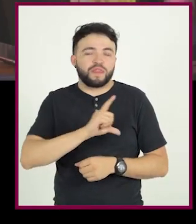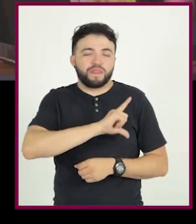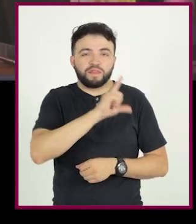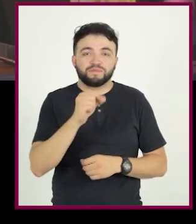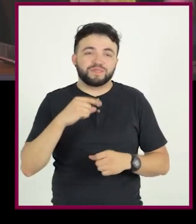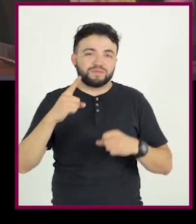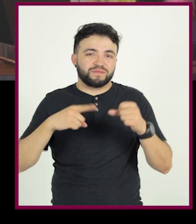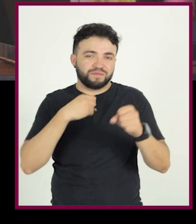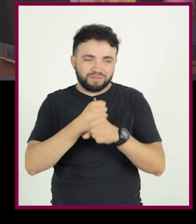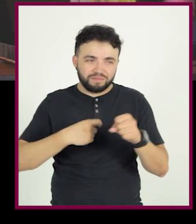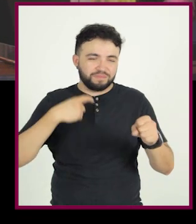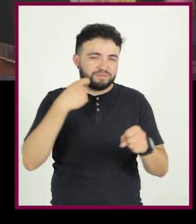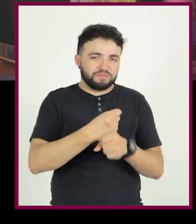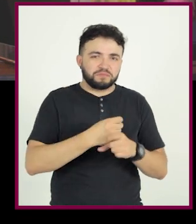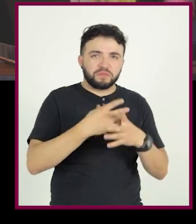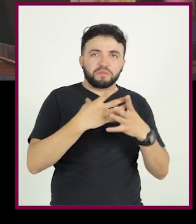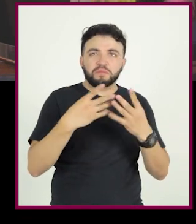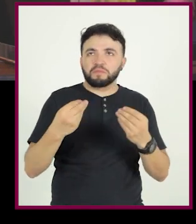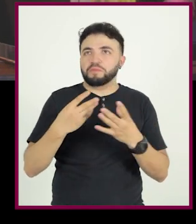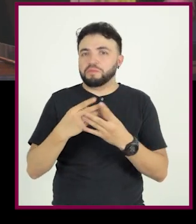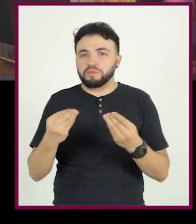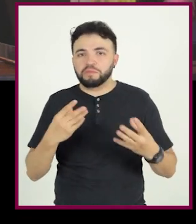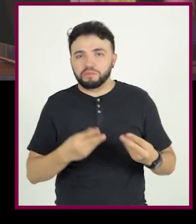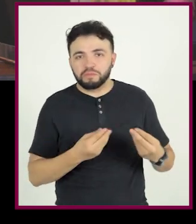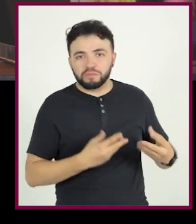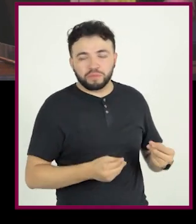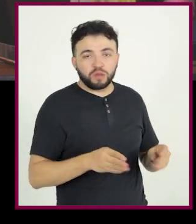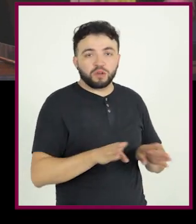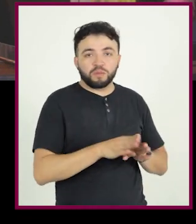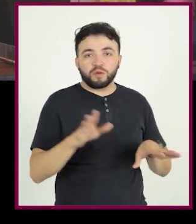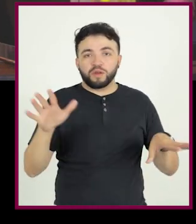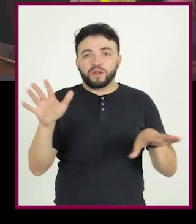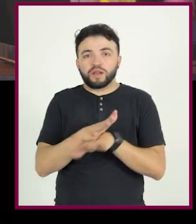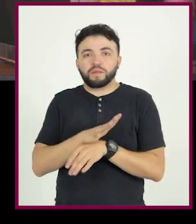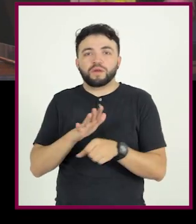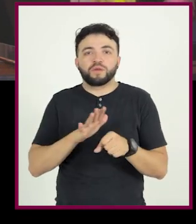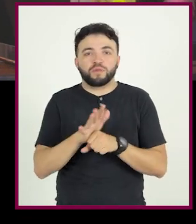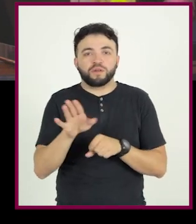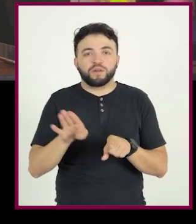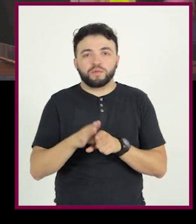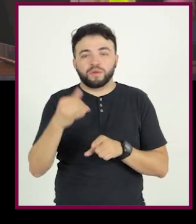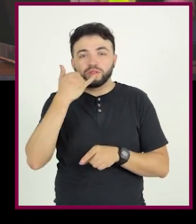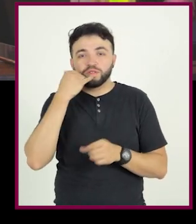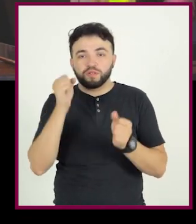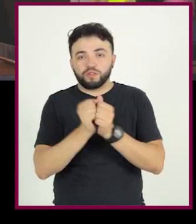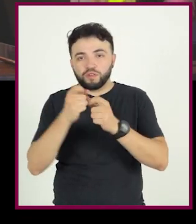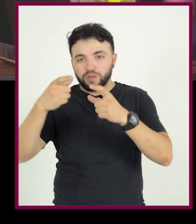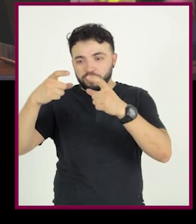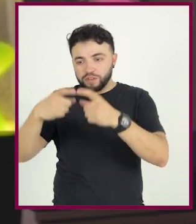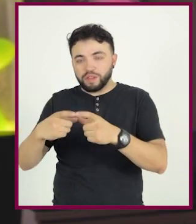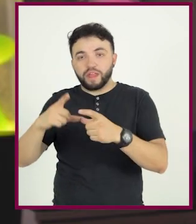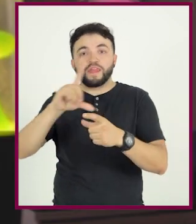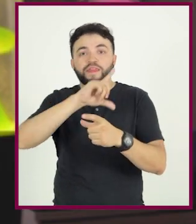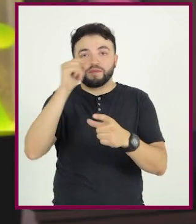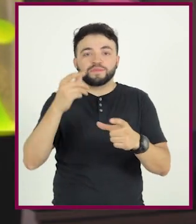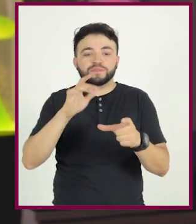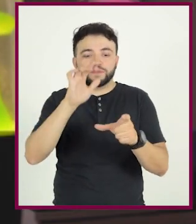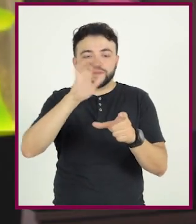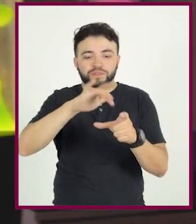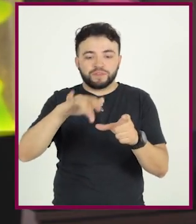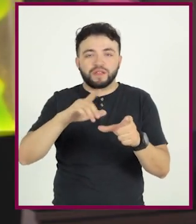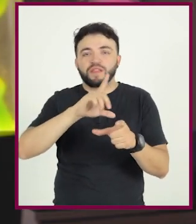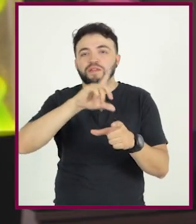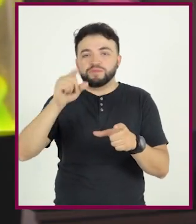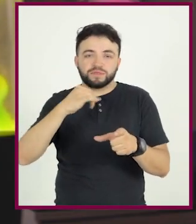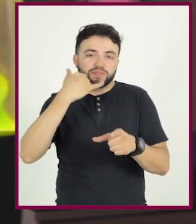muchos. Años después desaparecieron esas centrales con operadoras al ser sustituidas por teléfonos con discos, luego aparecieron